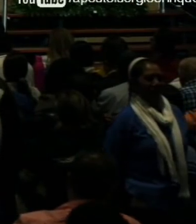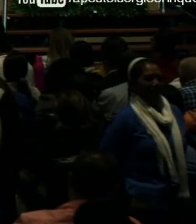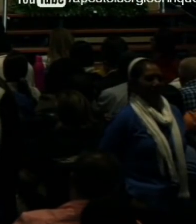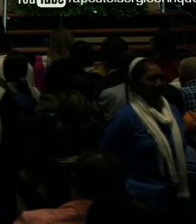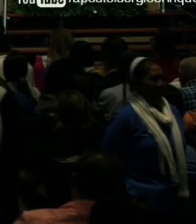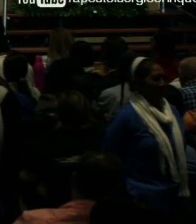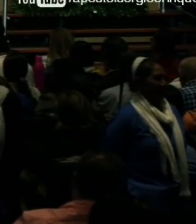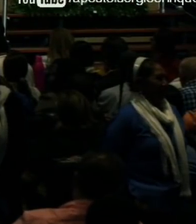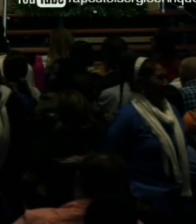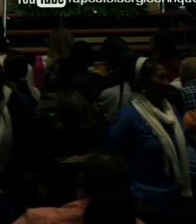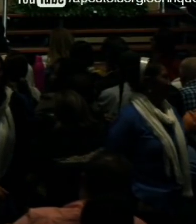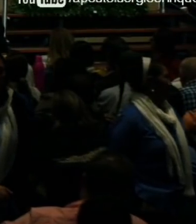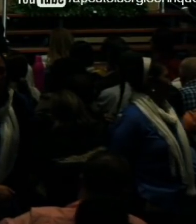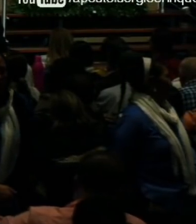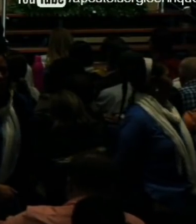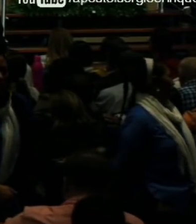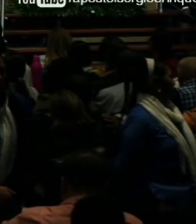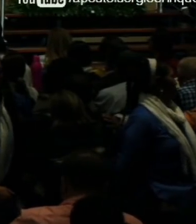Me encargaron.